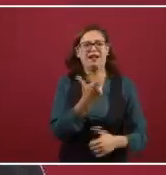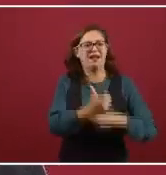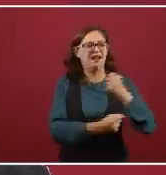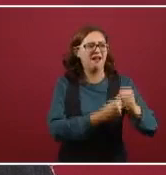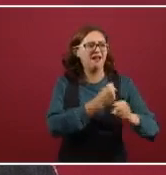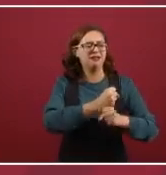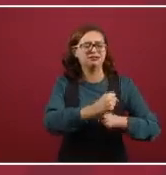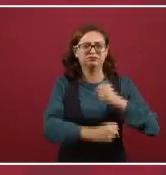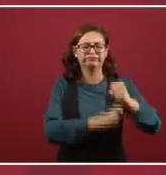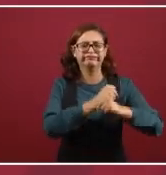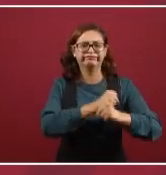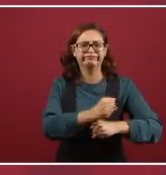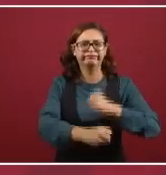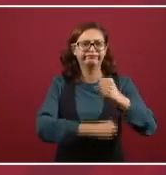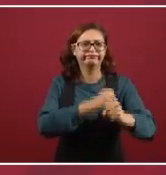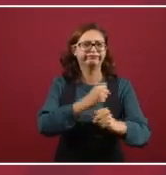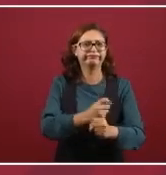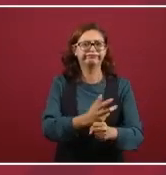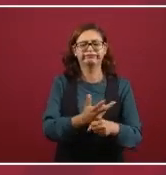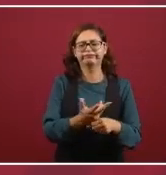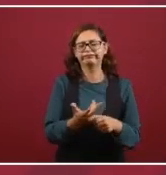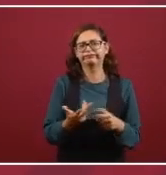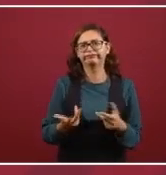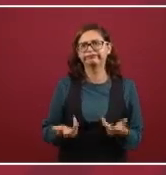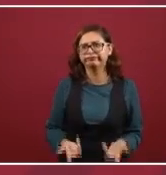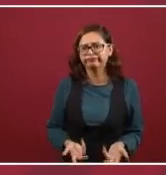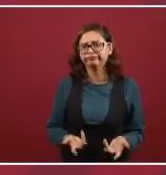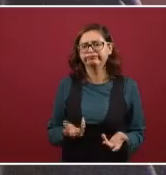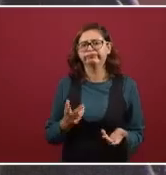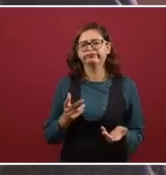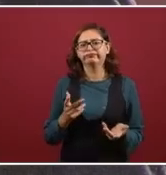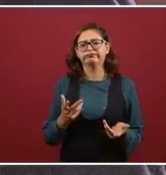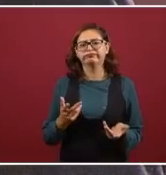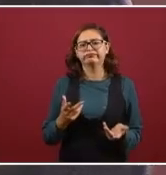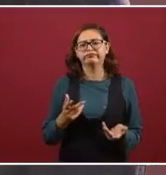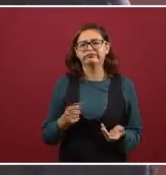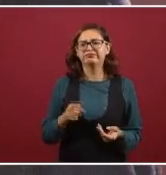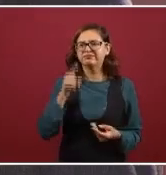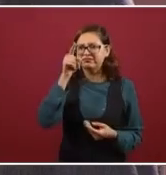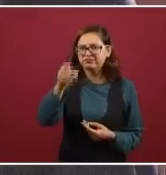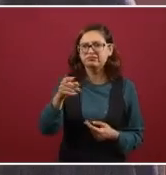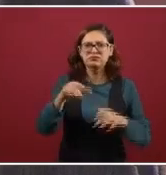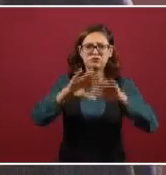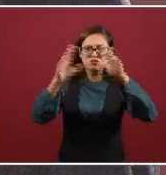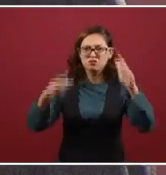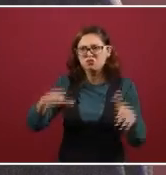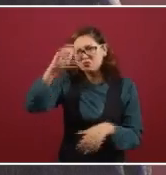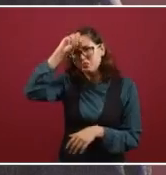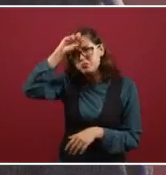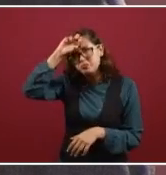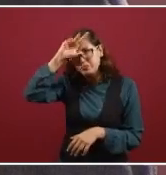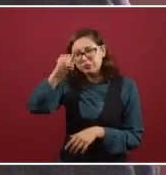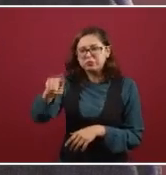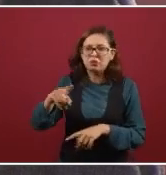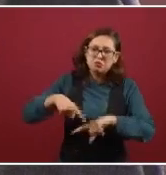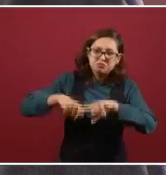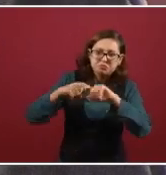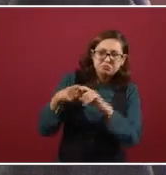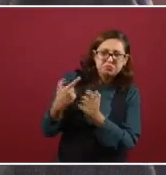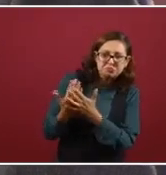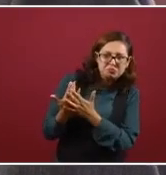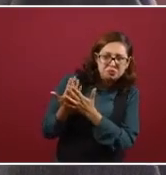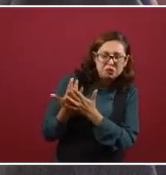muchos años, hay minas paradas, detenidas,